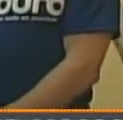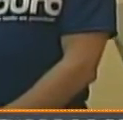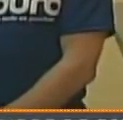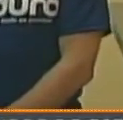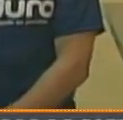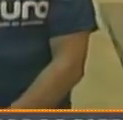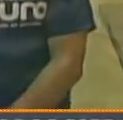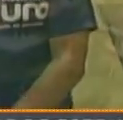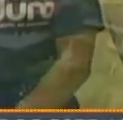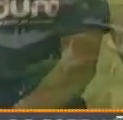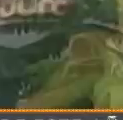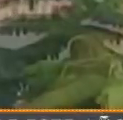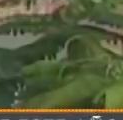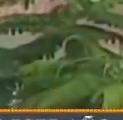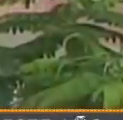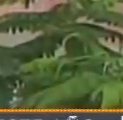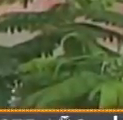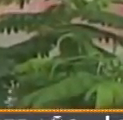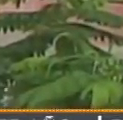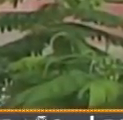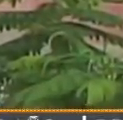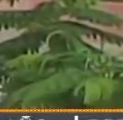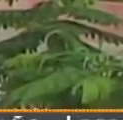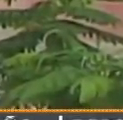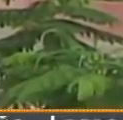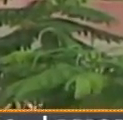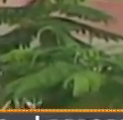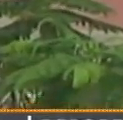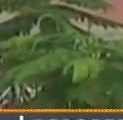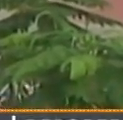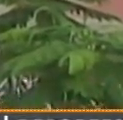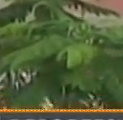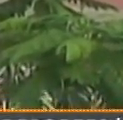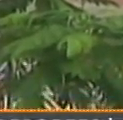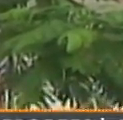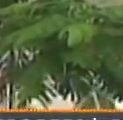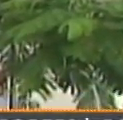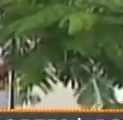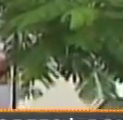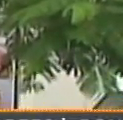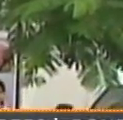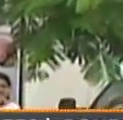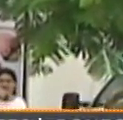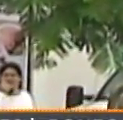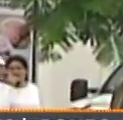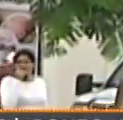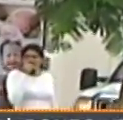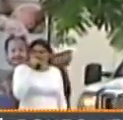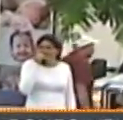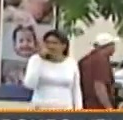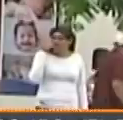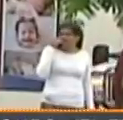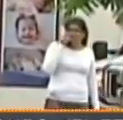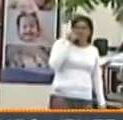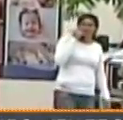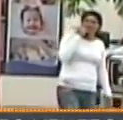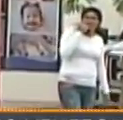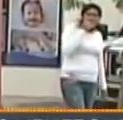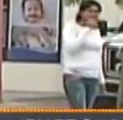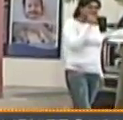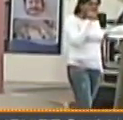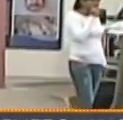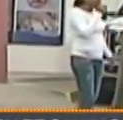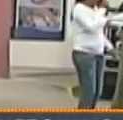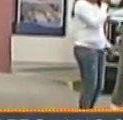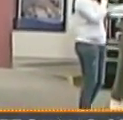hermano gobernador bolivariano Rafael Lacaba, nuestro querido alcalde Castañeda, y